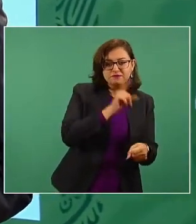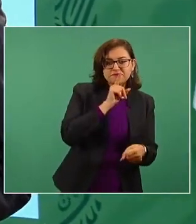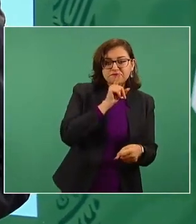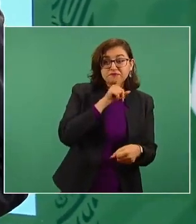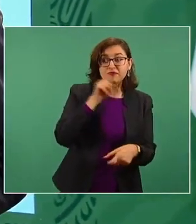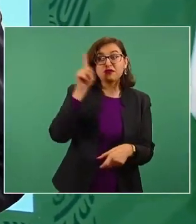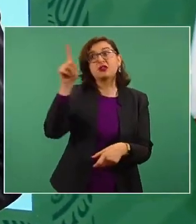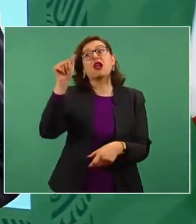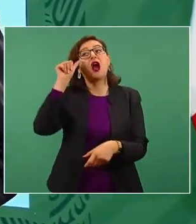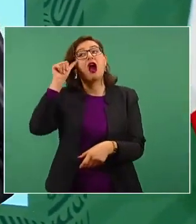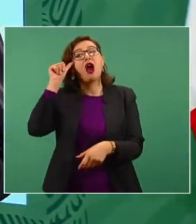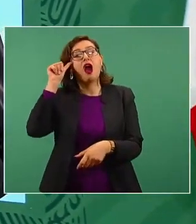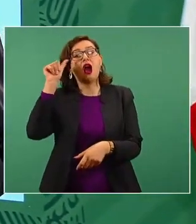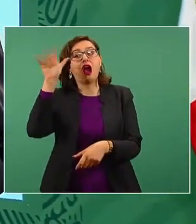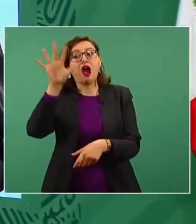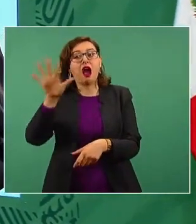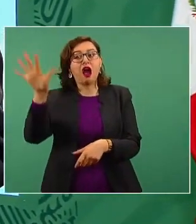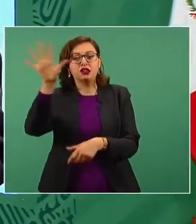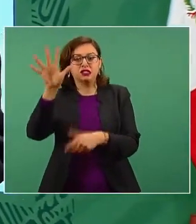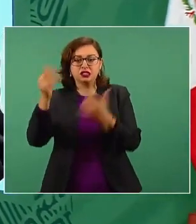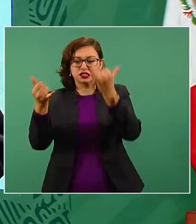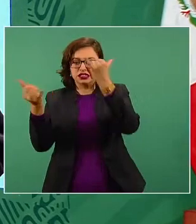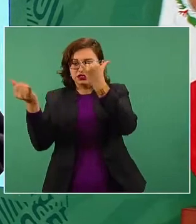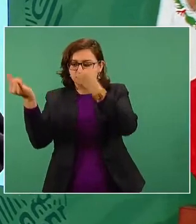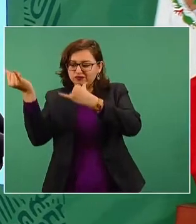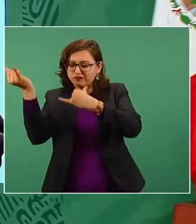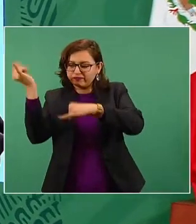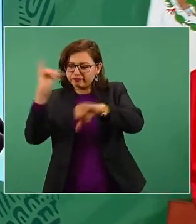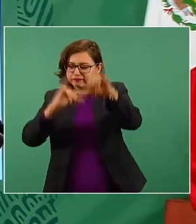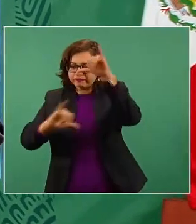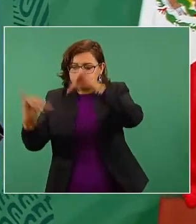Asia, sobre todo el fentanilo,